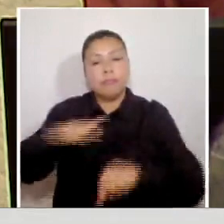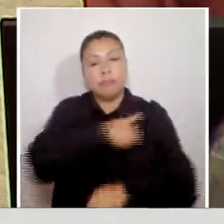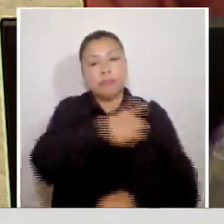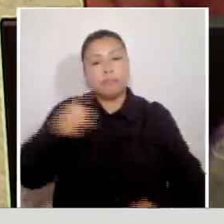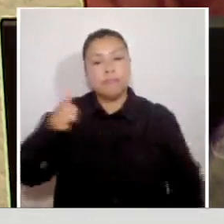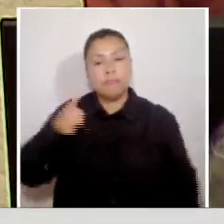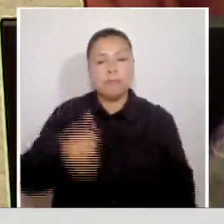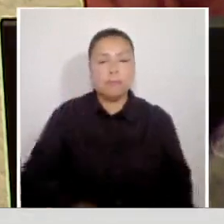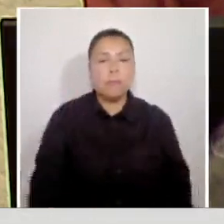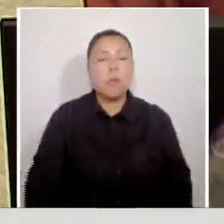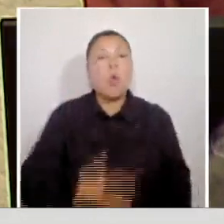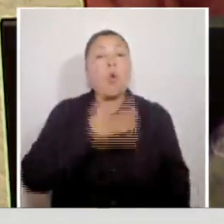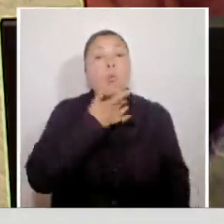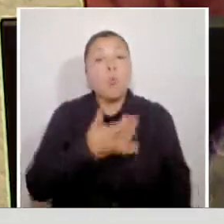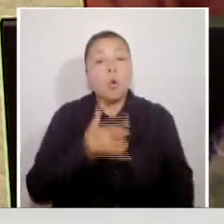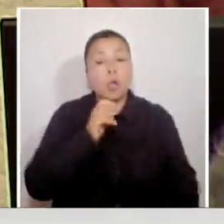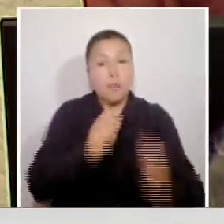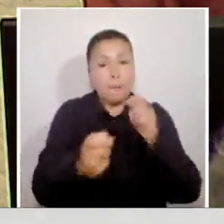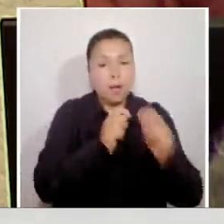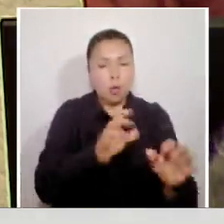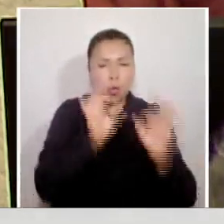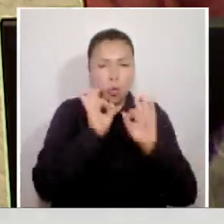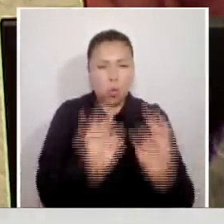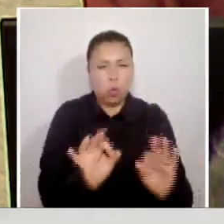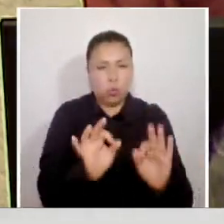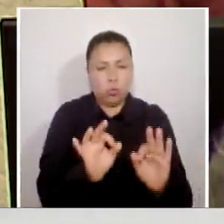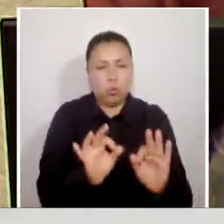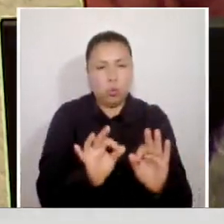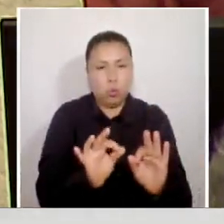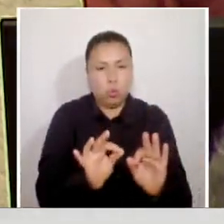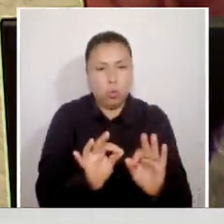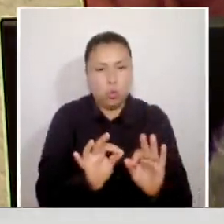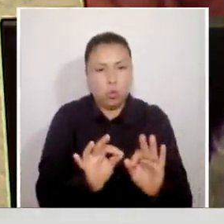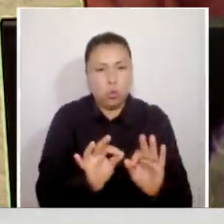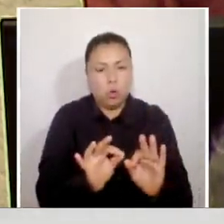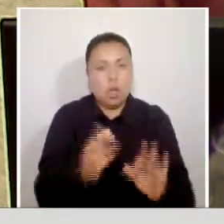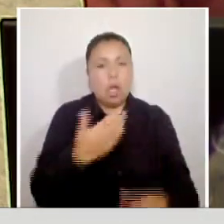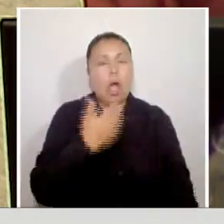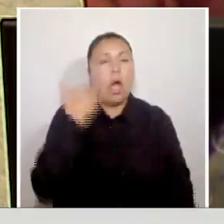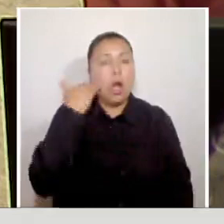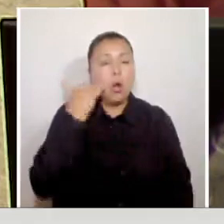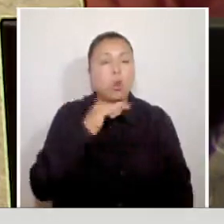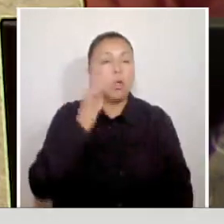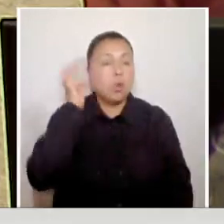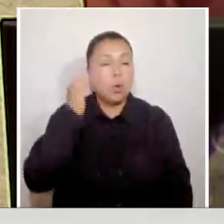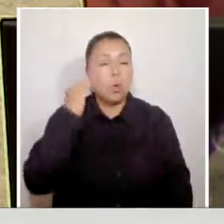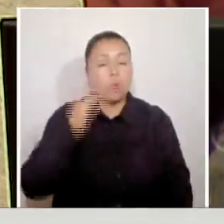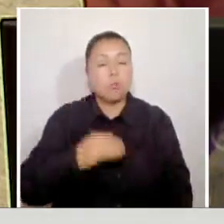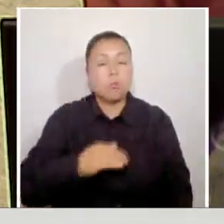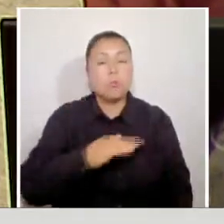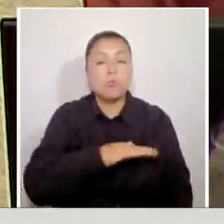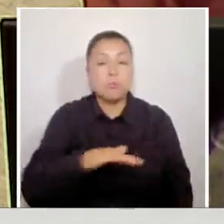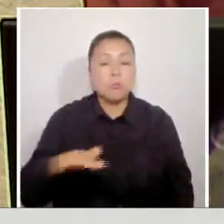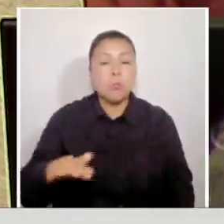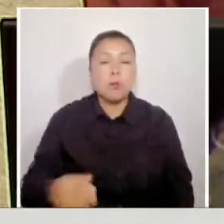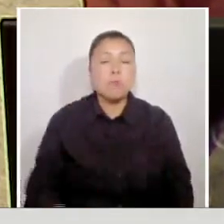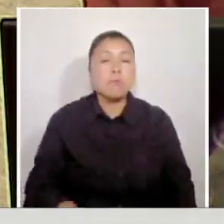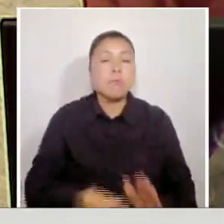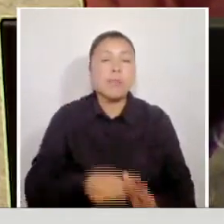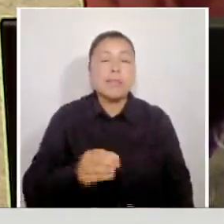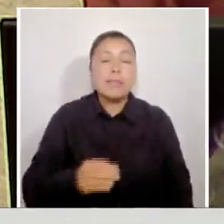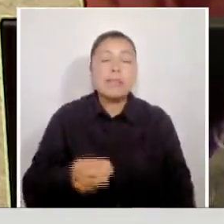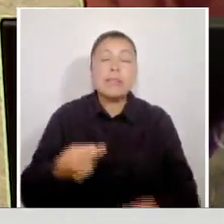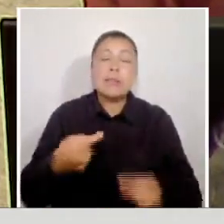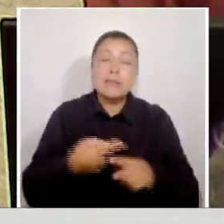porque pone en peligro precisamente a los niños y niñas más desprotegidos que han sido abusados por